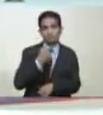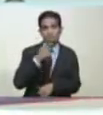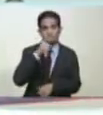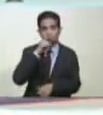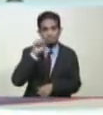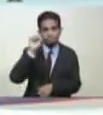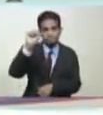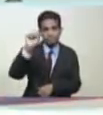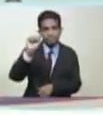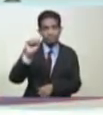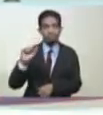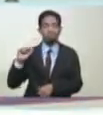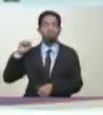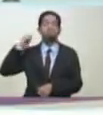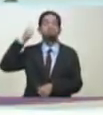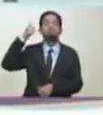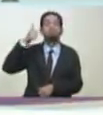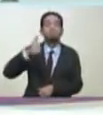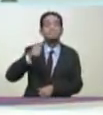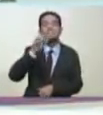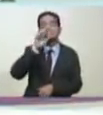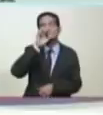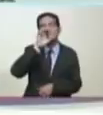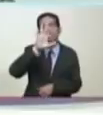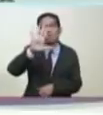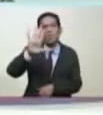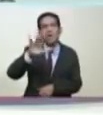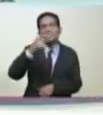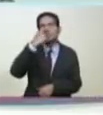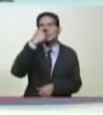ya durante más de 5 años.